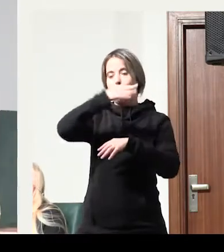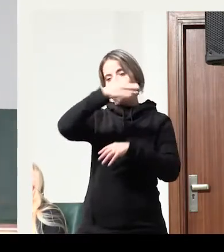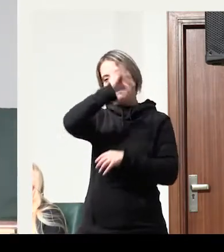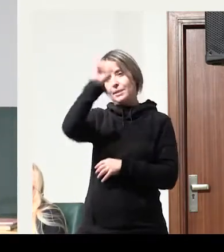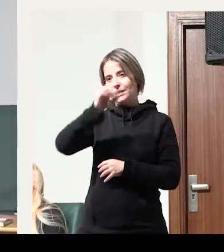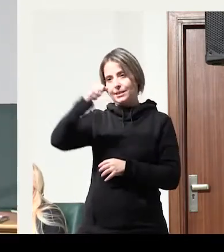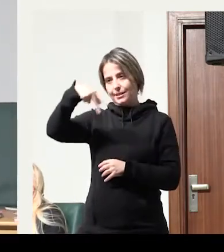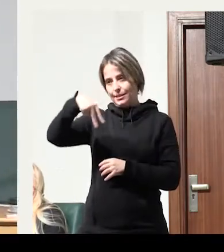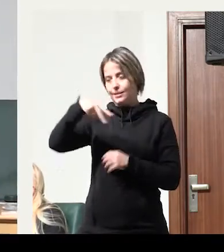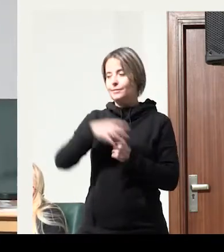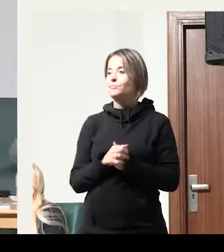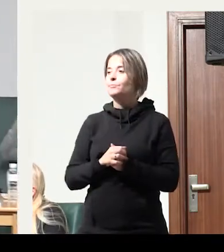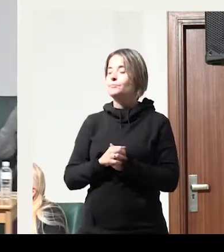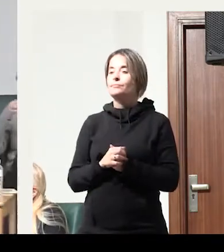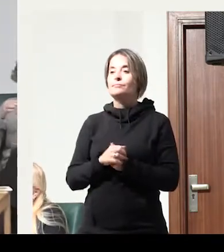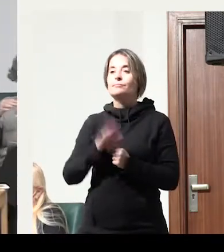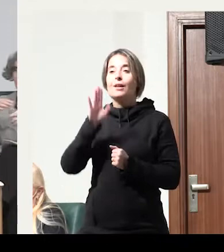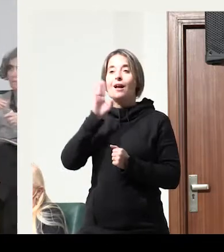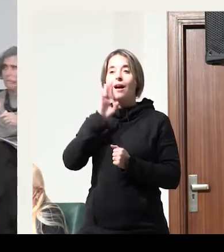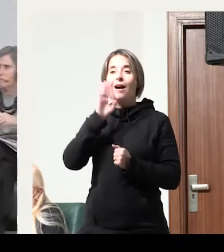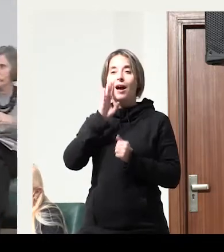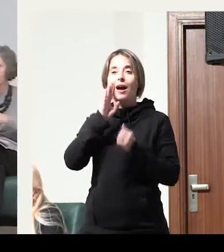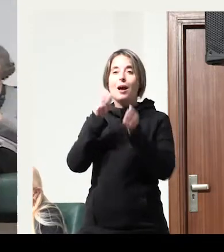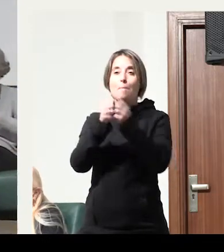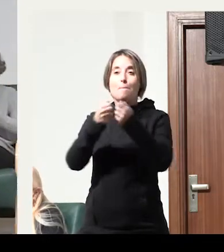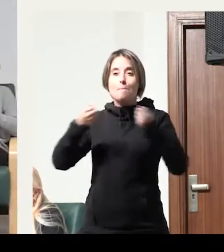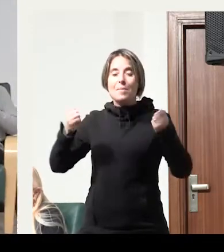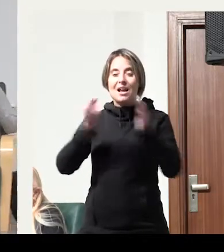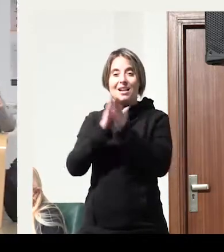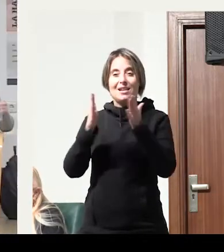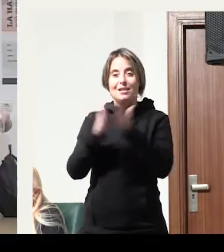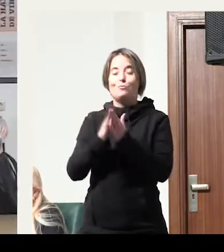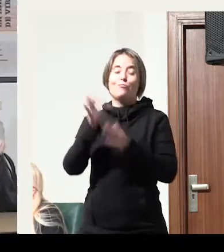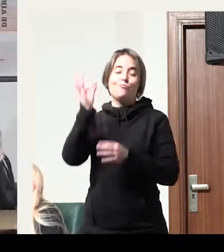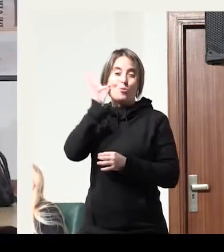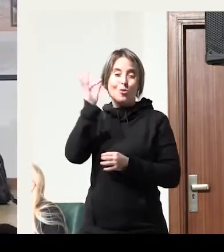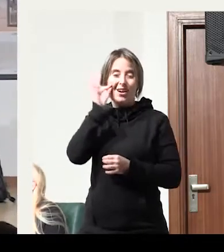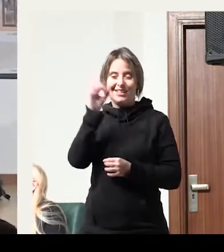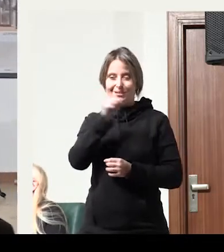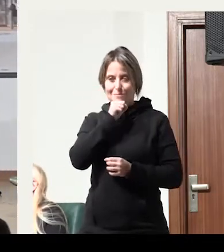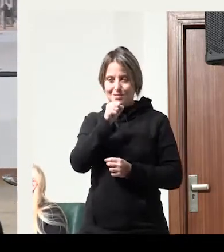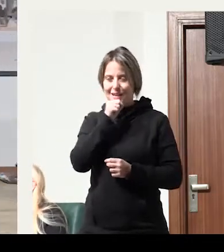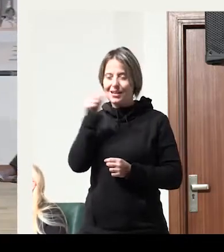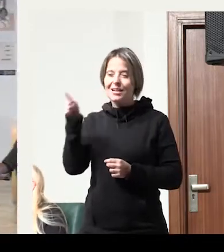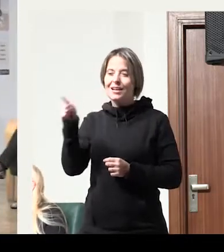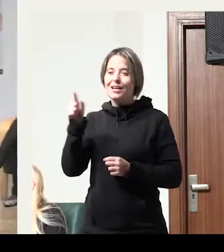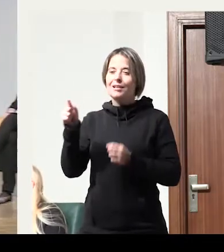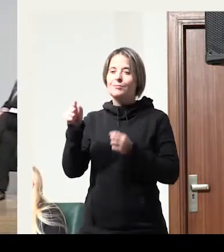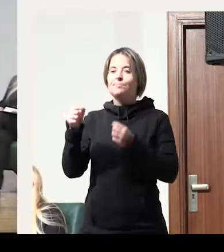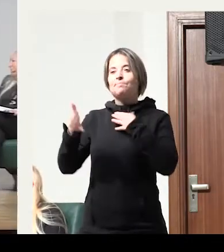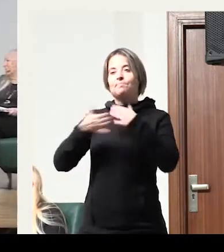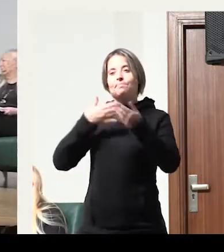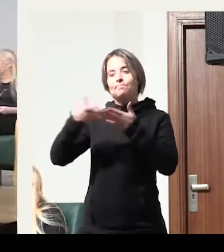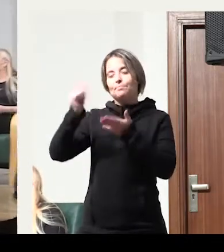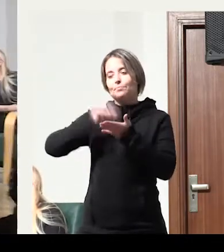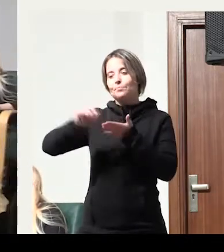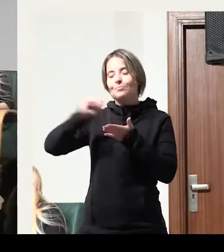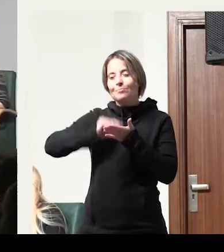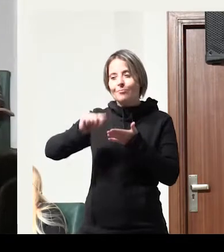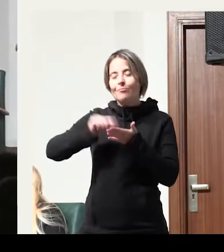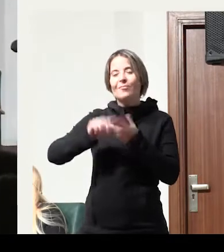Respecto al manifiesto de las mujeres viejas, deciros que es un libro que escribe Mariluz sobre el